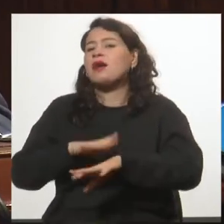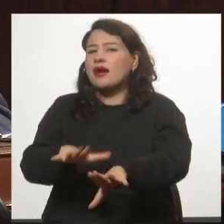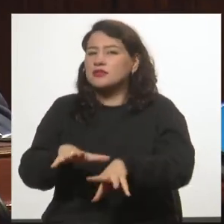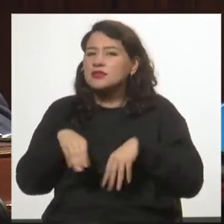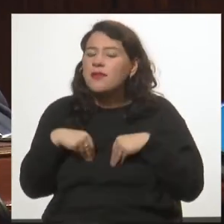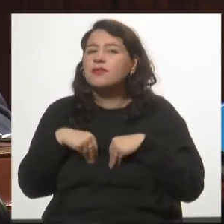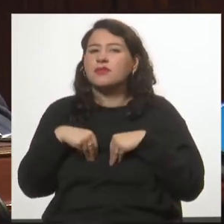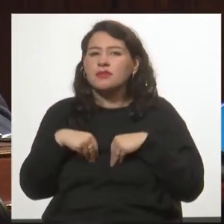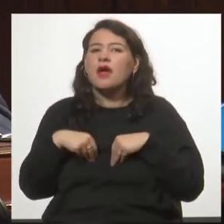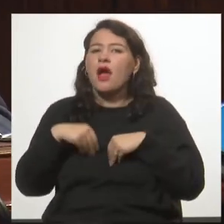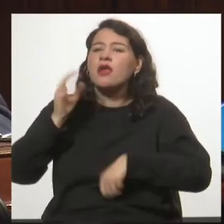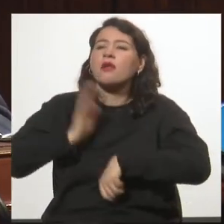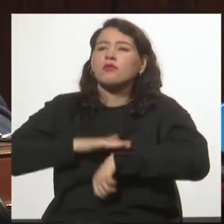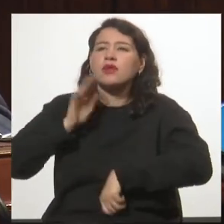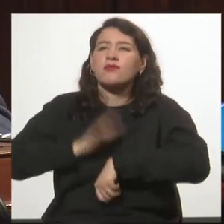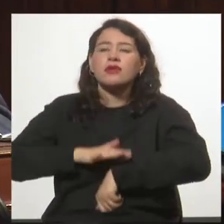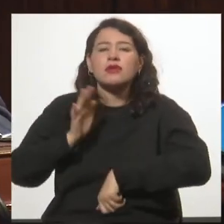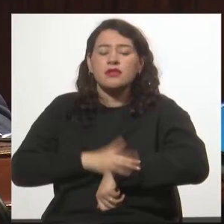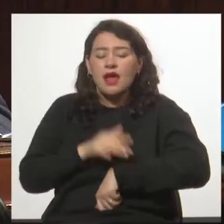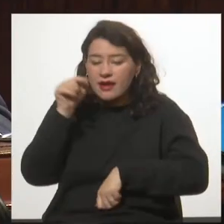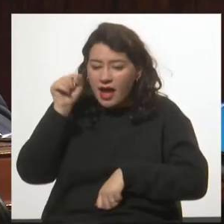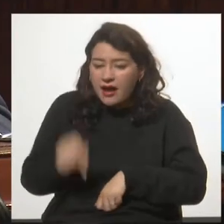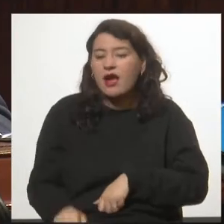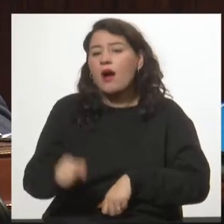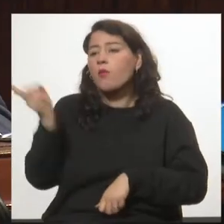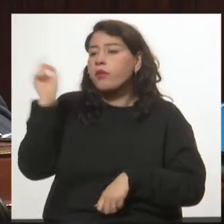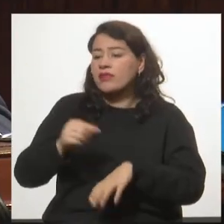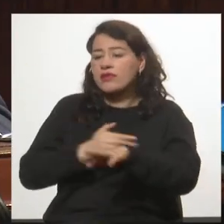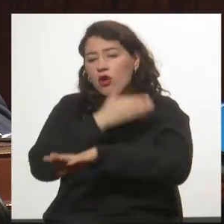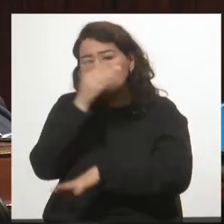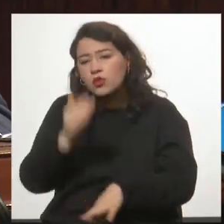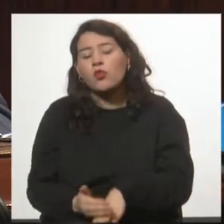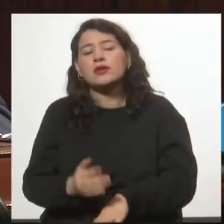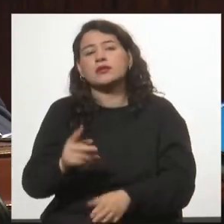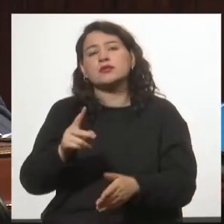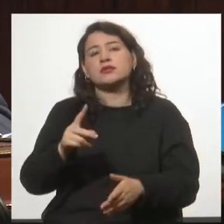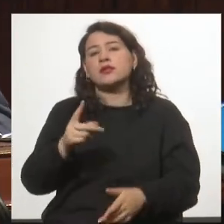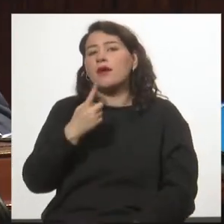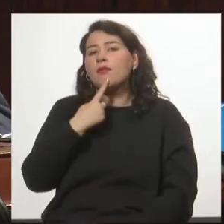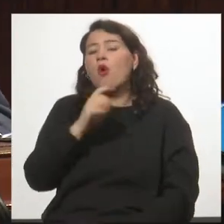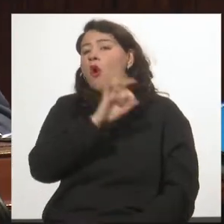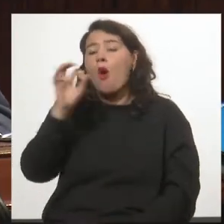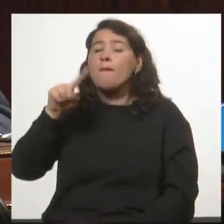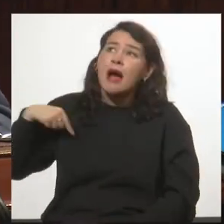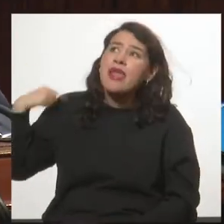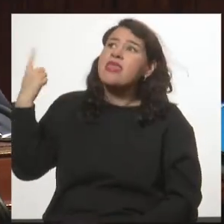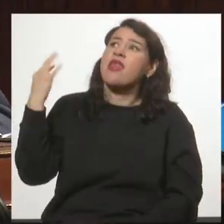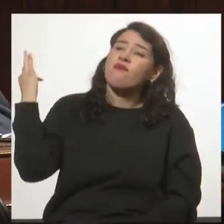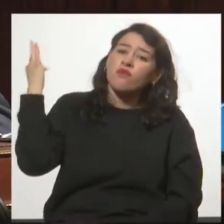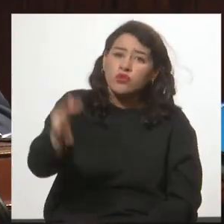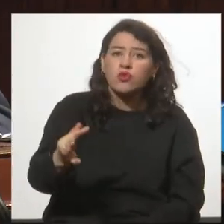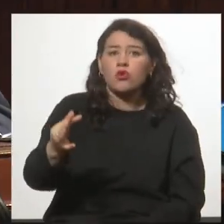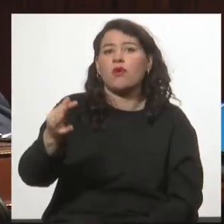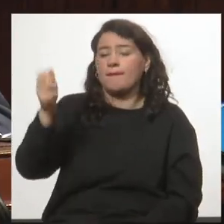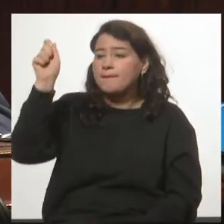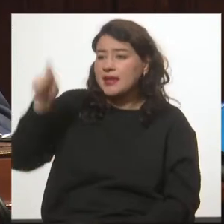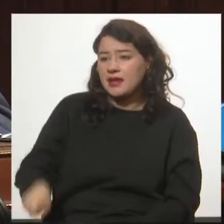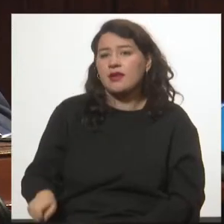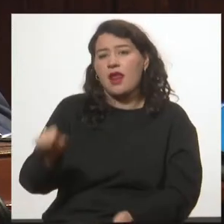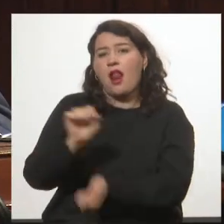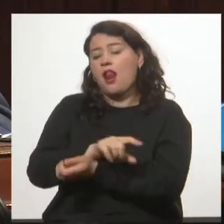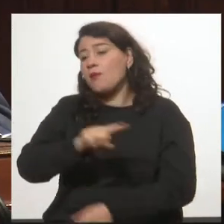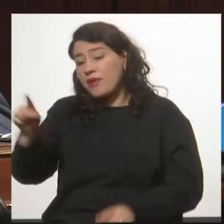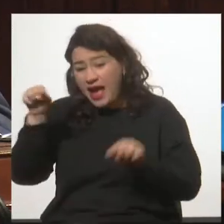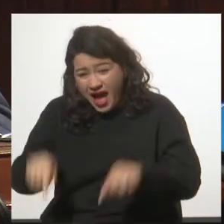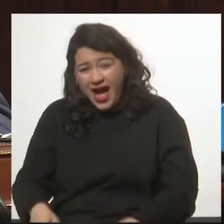de las responsabilidades que aquí puede surgir políticas o mañanas penales porque en ese ámbito están las